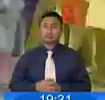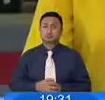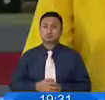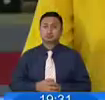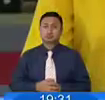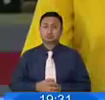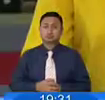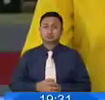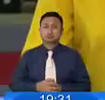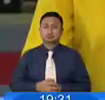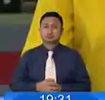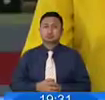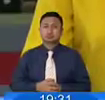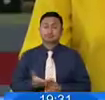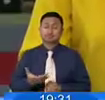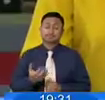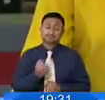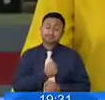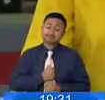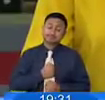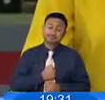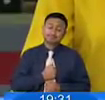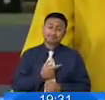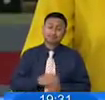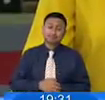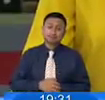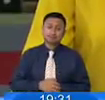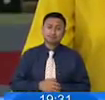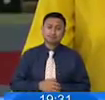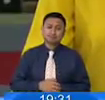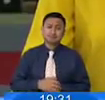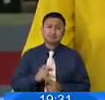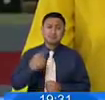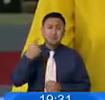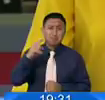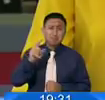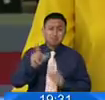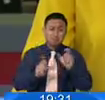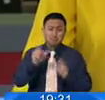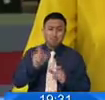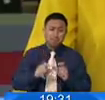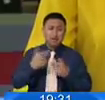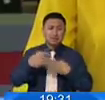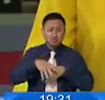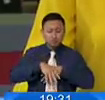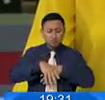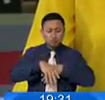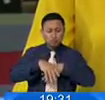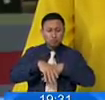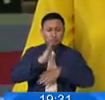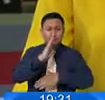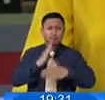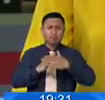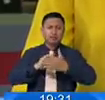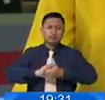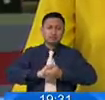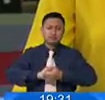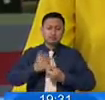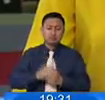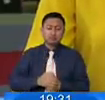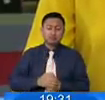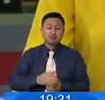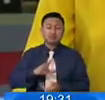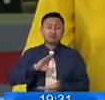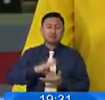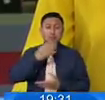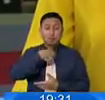Casamén. Lamentable, en este mismo tema, cientos de personas participaron de la Marcha por la Paz y Solidaridad que recorrió el centro de la